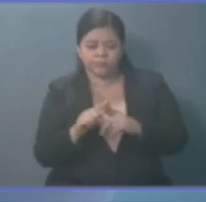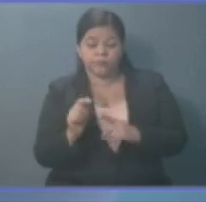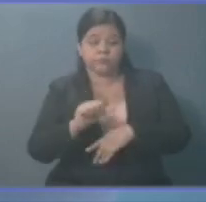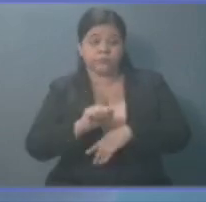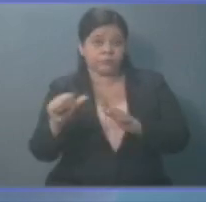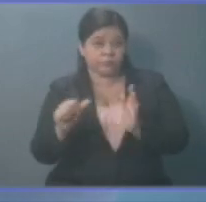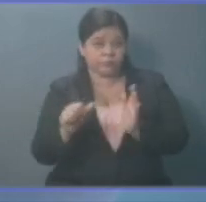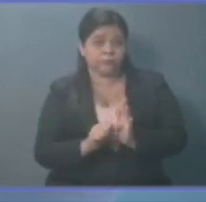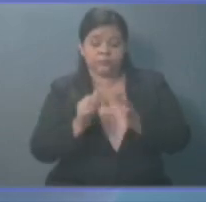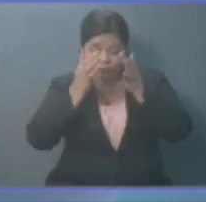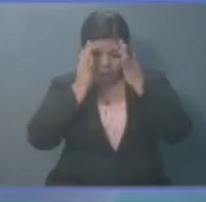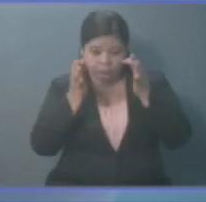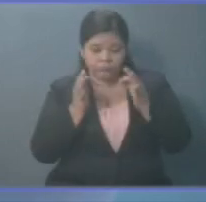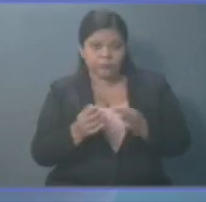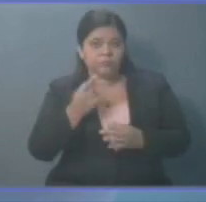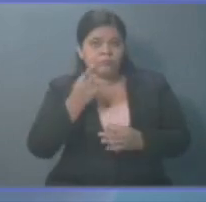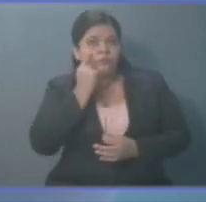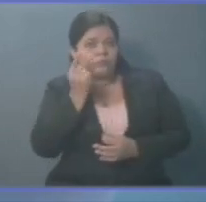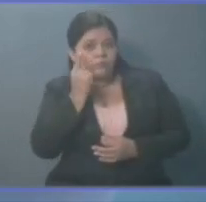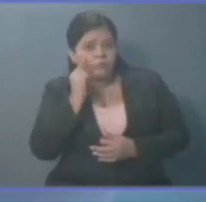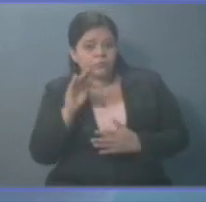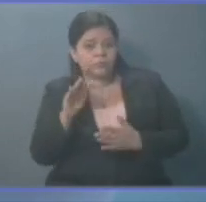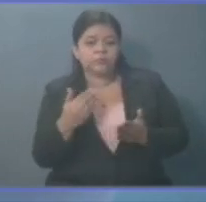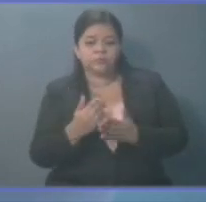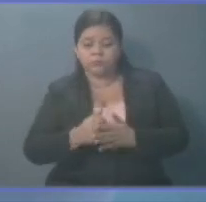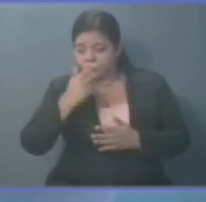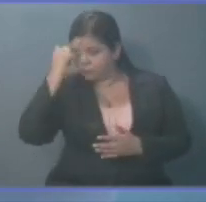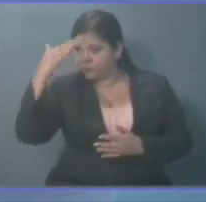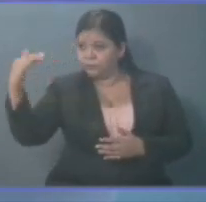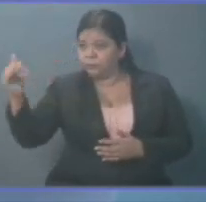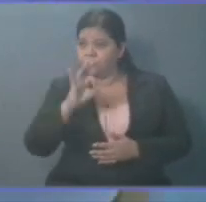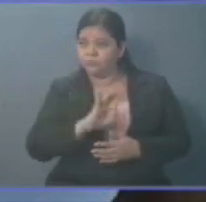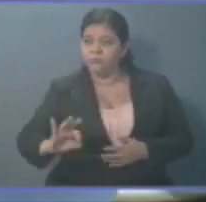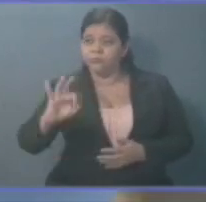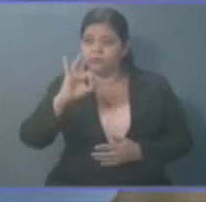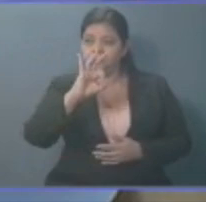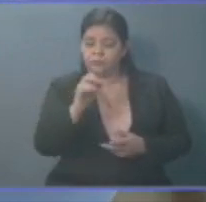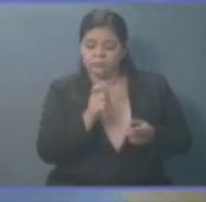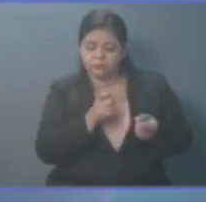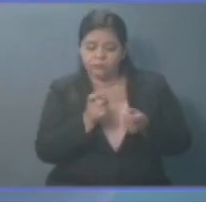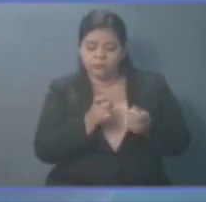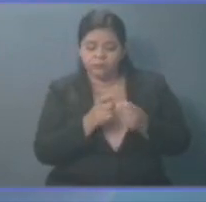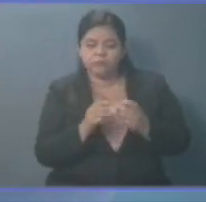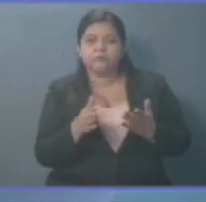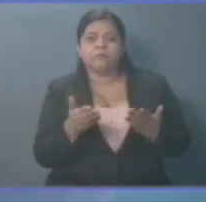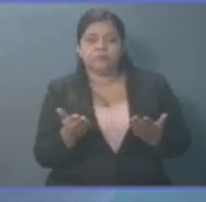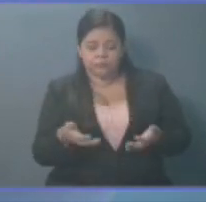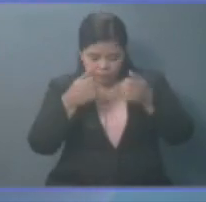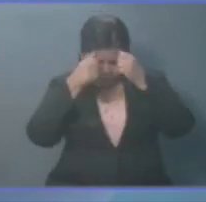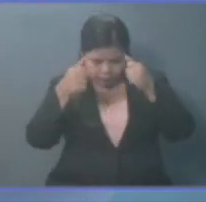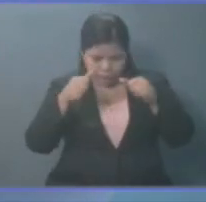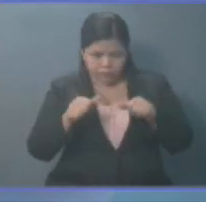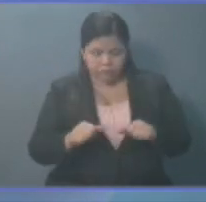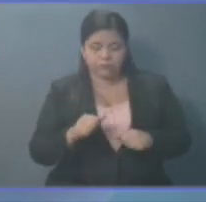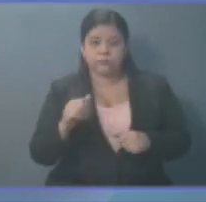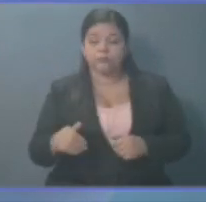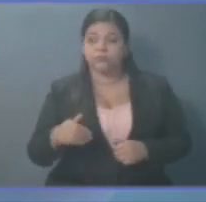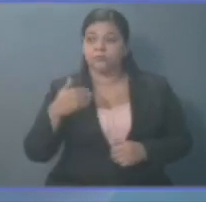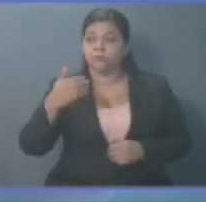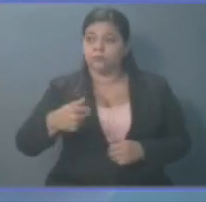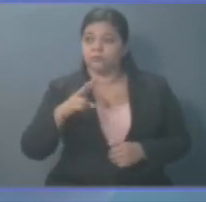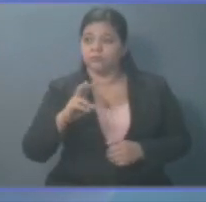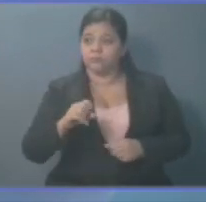este organismo dictar y vigilar el cumplimiento de políticas de mejora regulatoria en el marco del Convenio de Reto del Milenio del